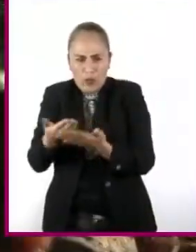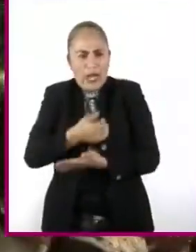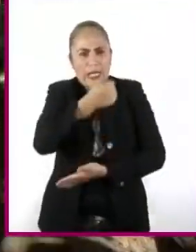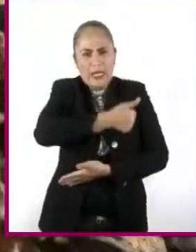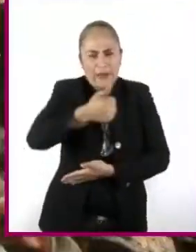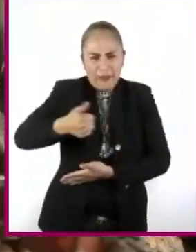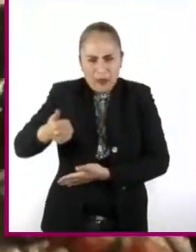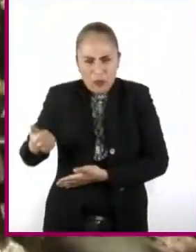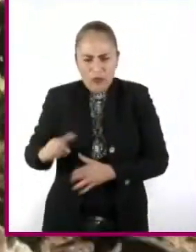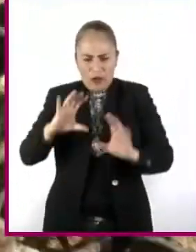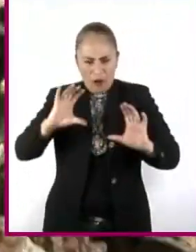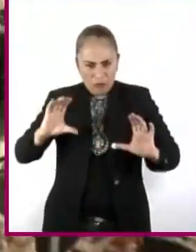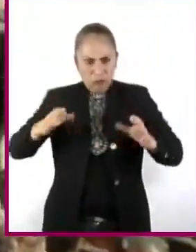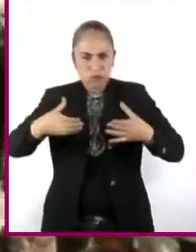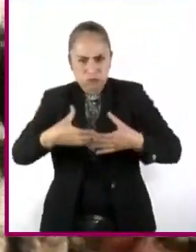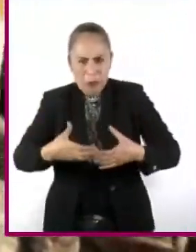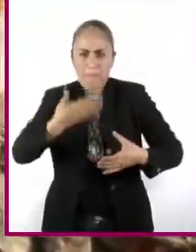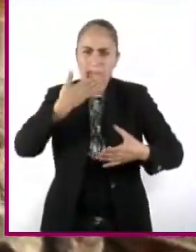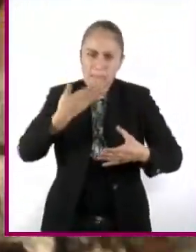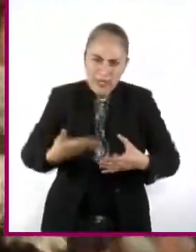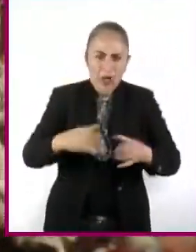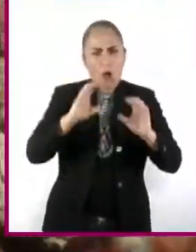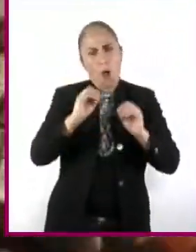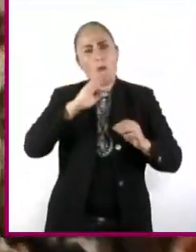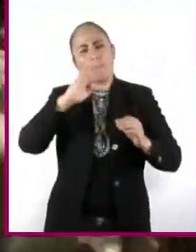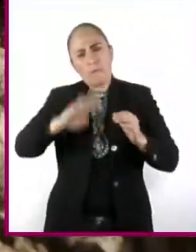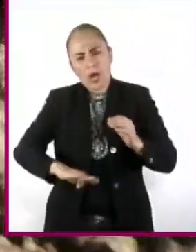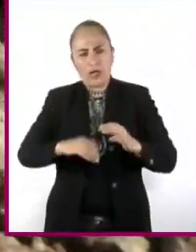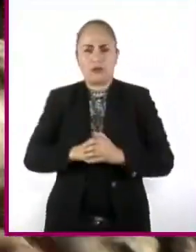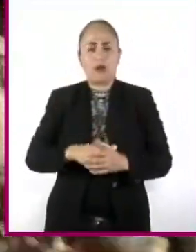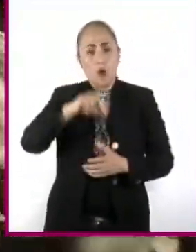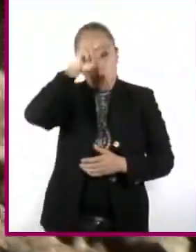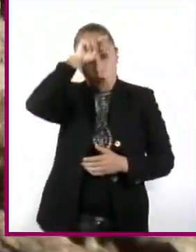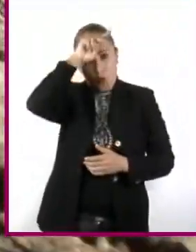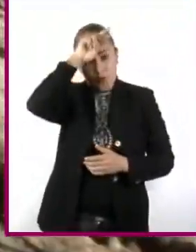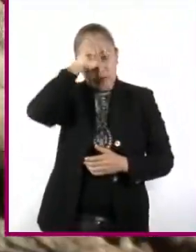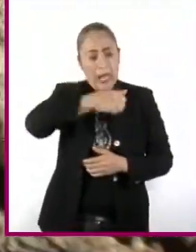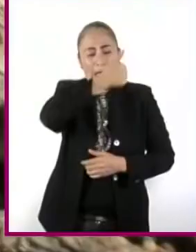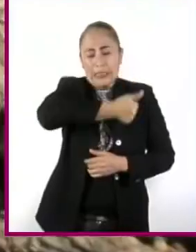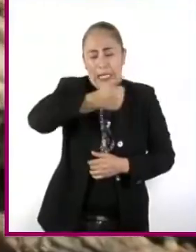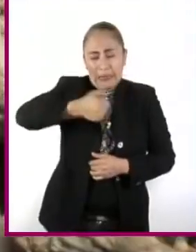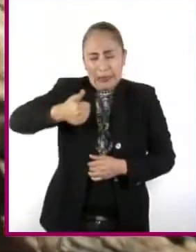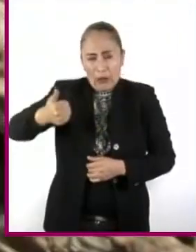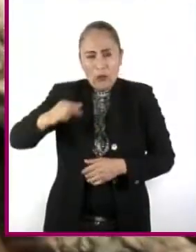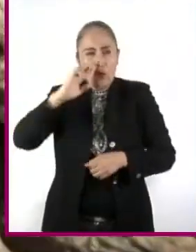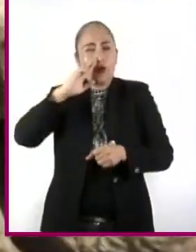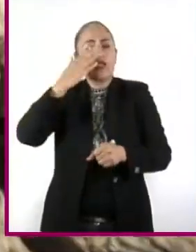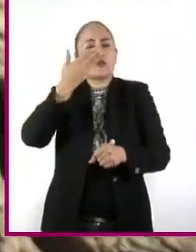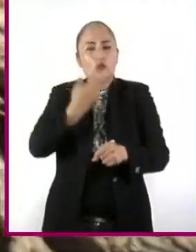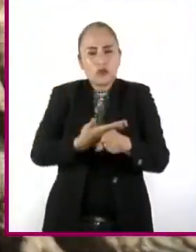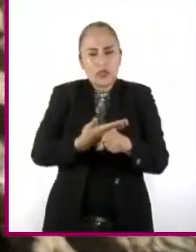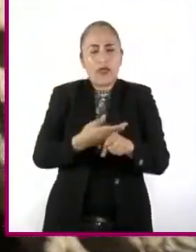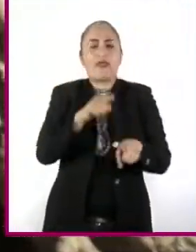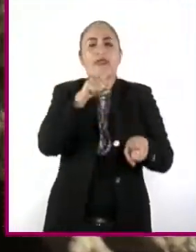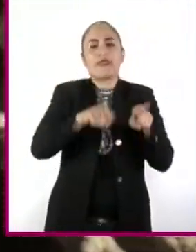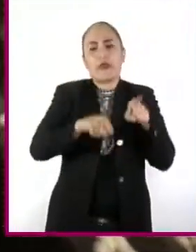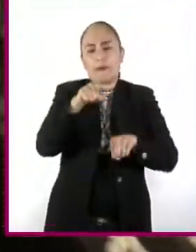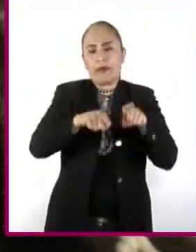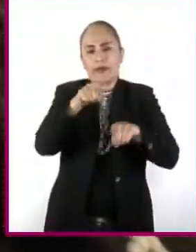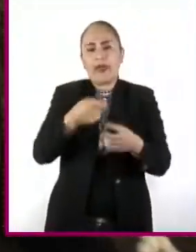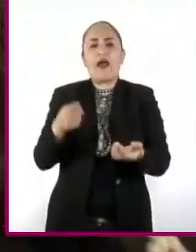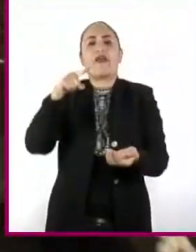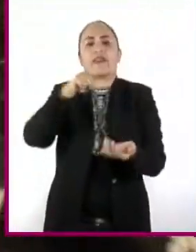afecta a toda la colonia y en donde cada hormiga cumple diferentes tareas de acuerdo con las condiciones internas